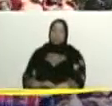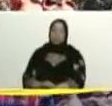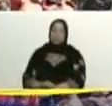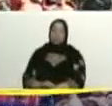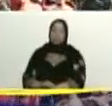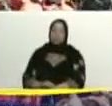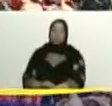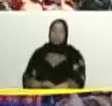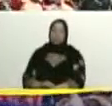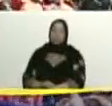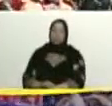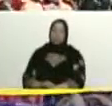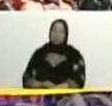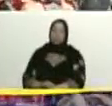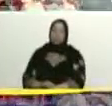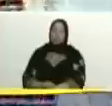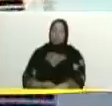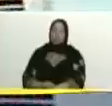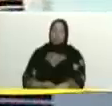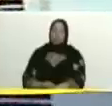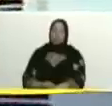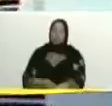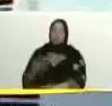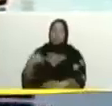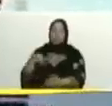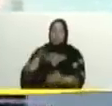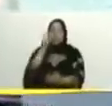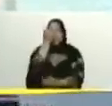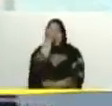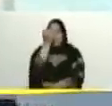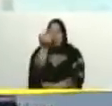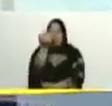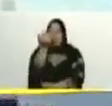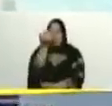aquí cara a cara, face to face,